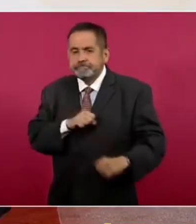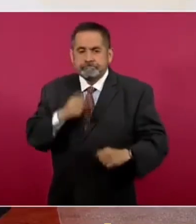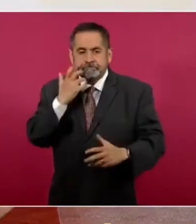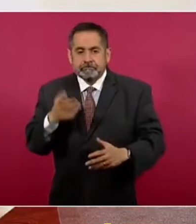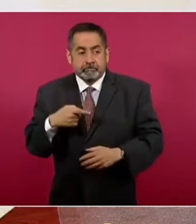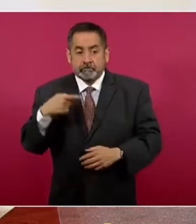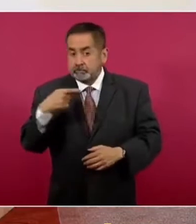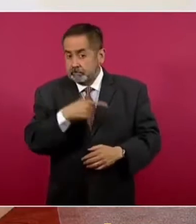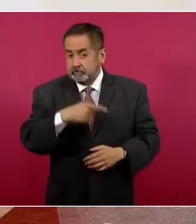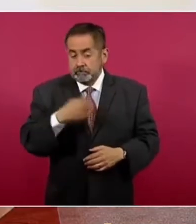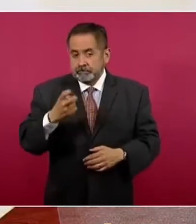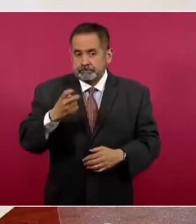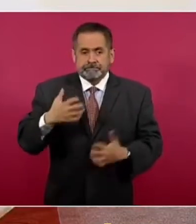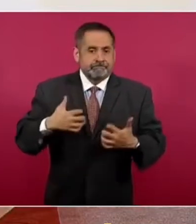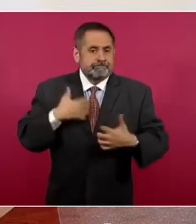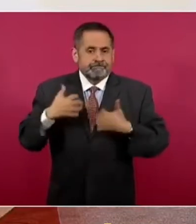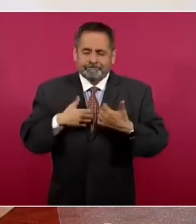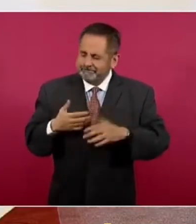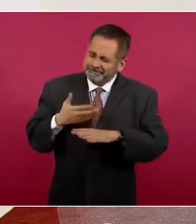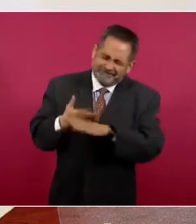Entonces, por eso están